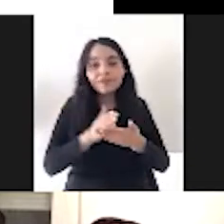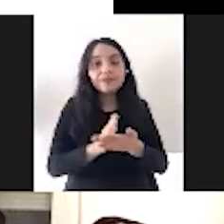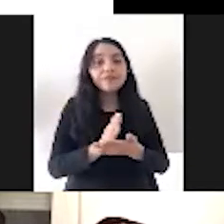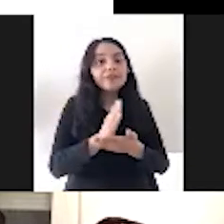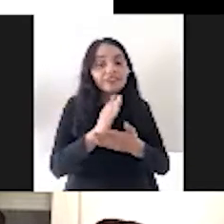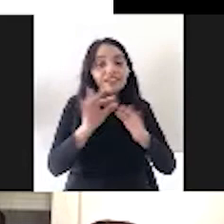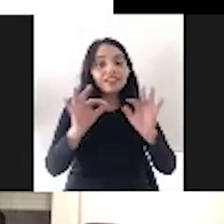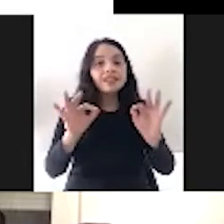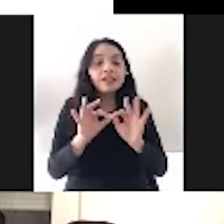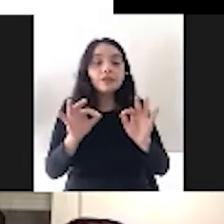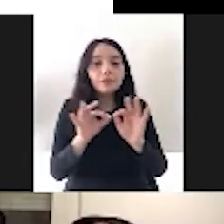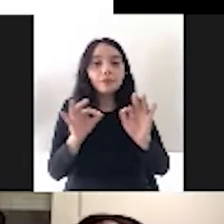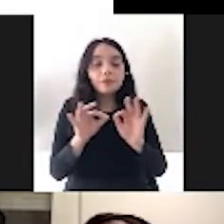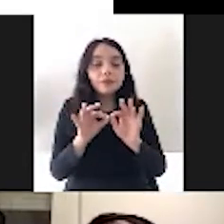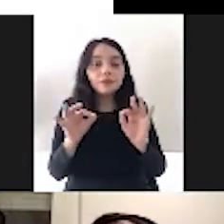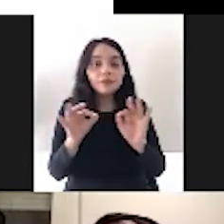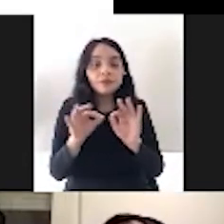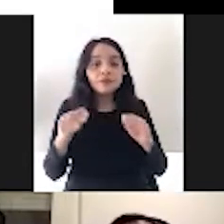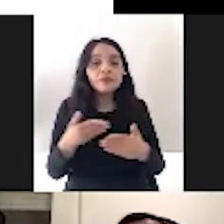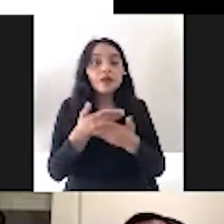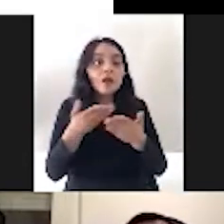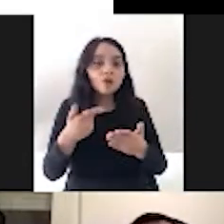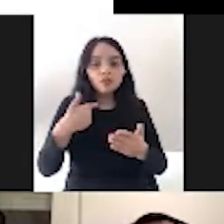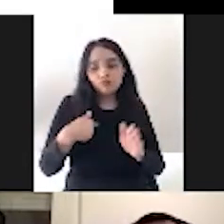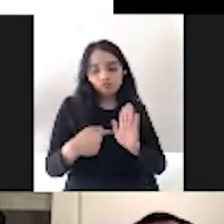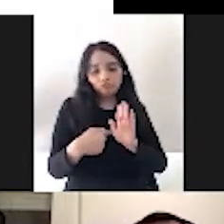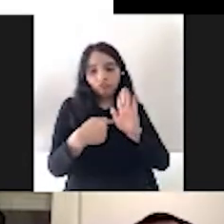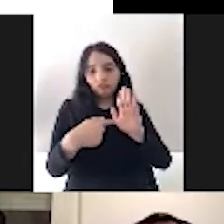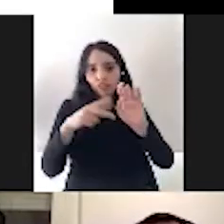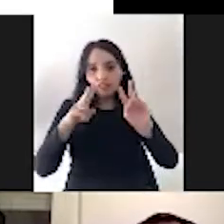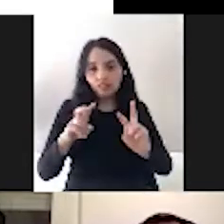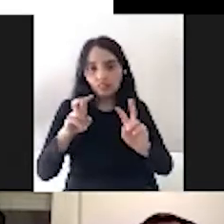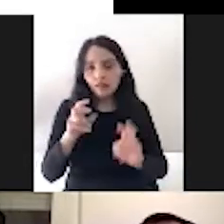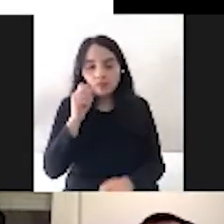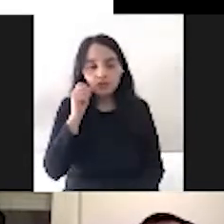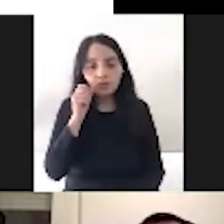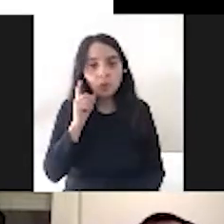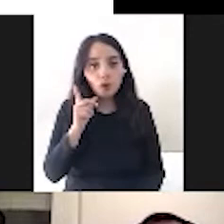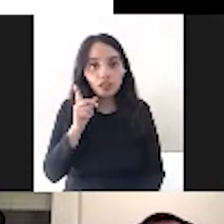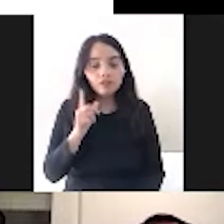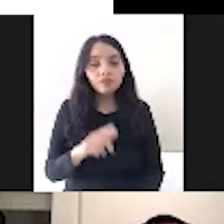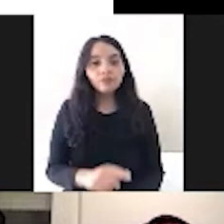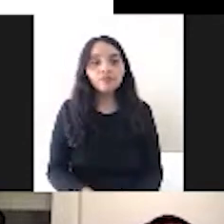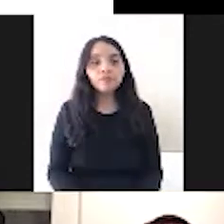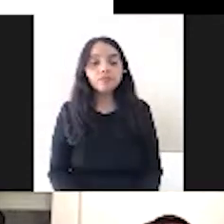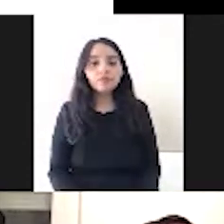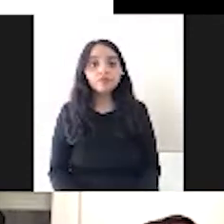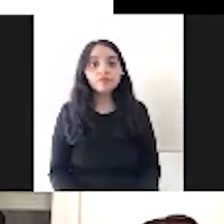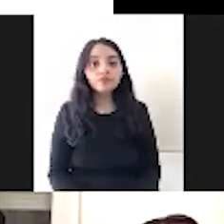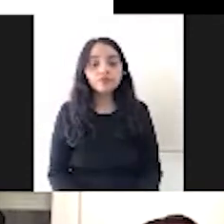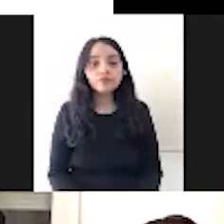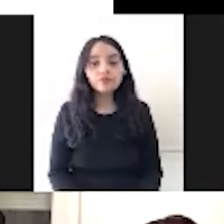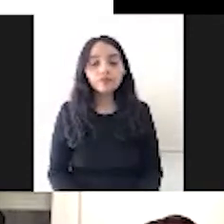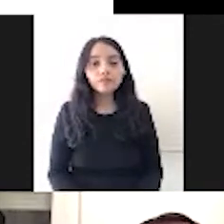explicar de qué va en lo que voy a yo trabajar, lo que voy a yo a hablar. Mi